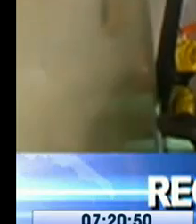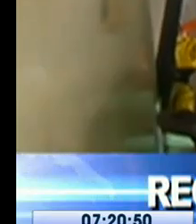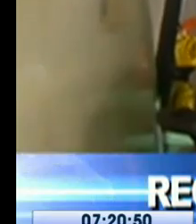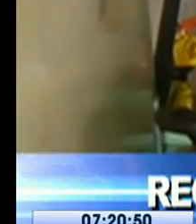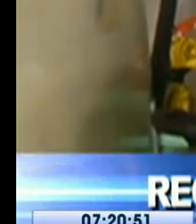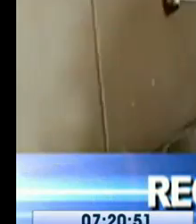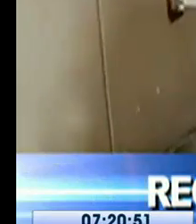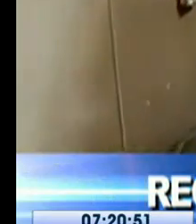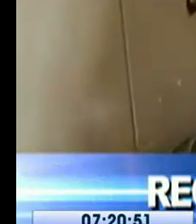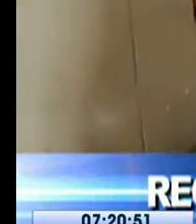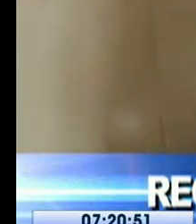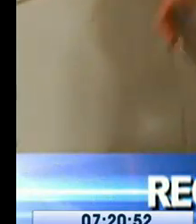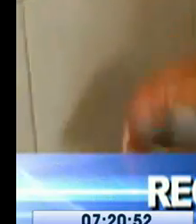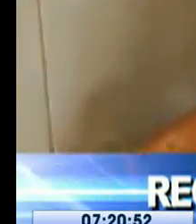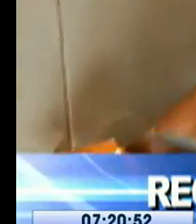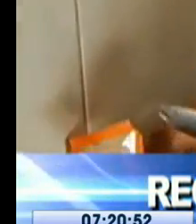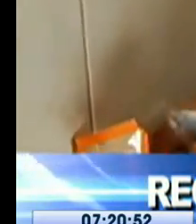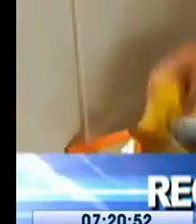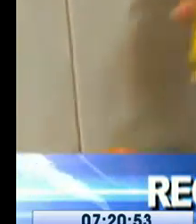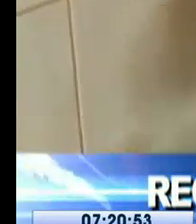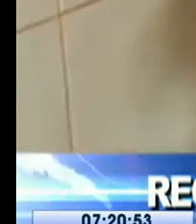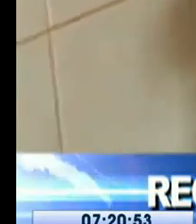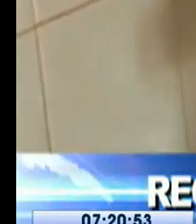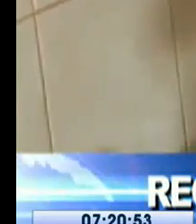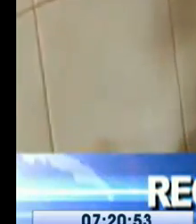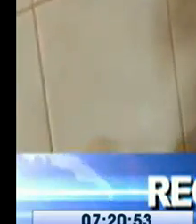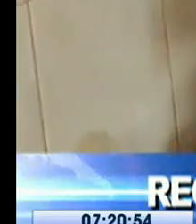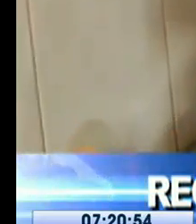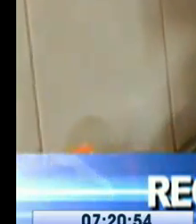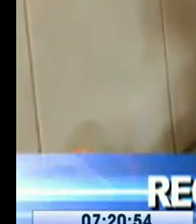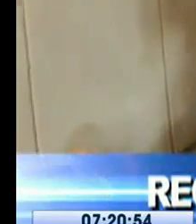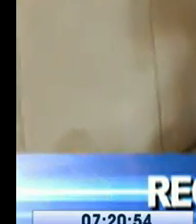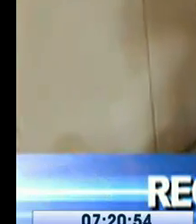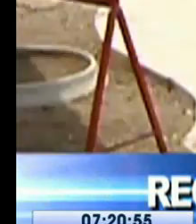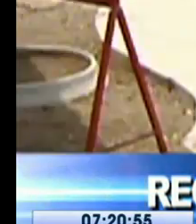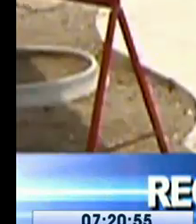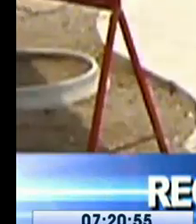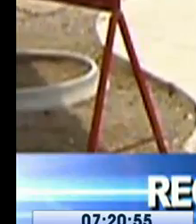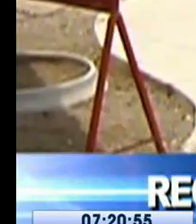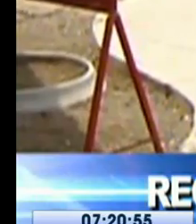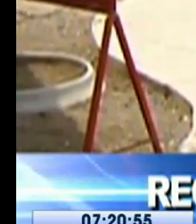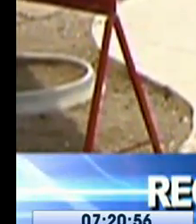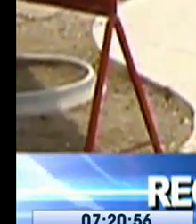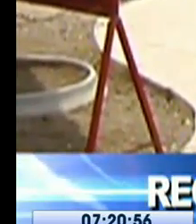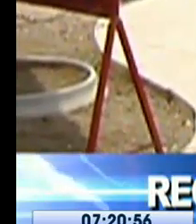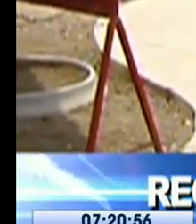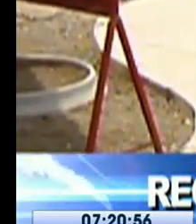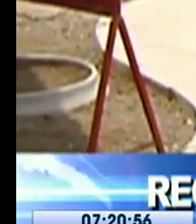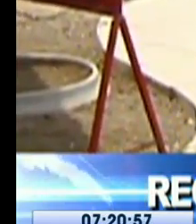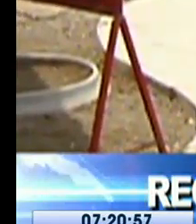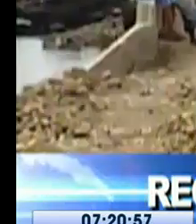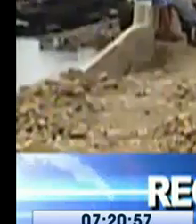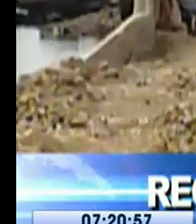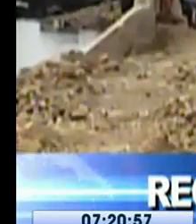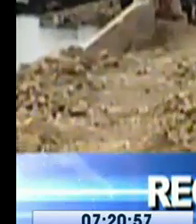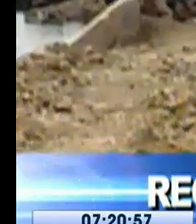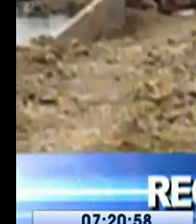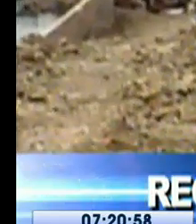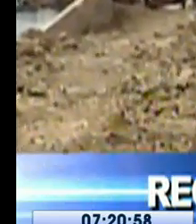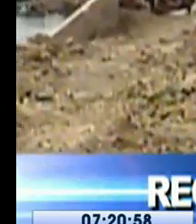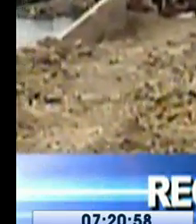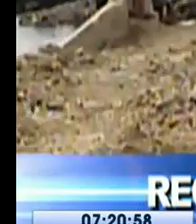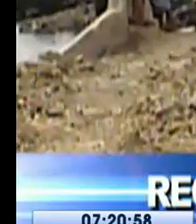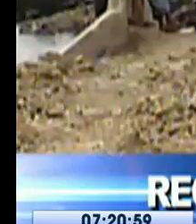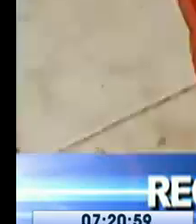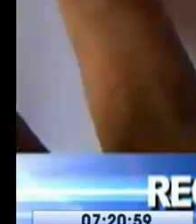Al volver en la noticia en la comunidad, habitantes reubicados de Socio Vivienda rechazan notificaciones